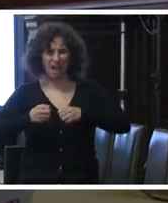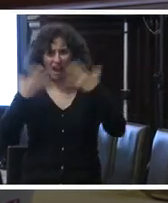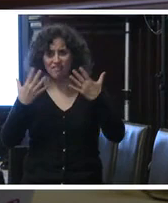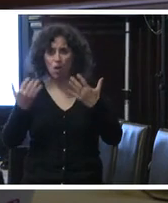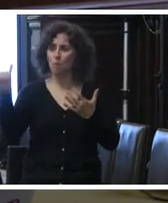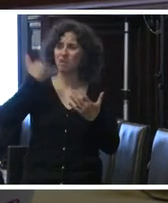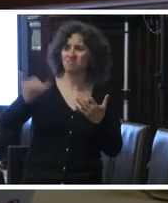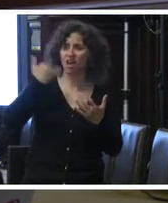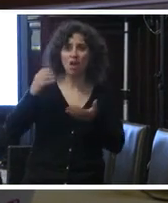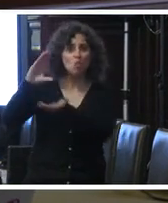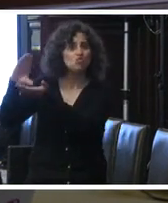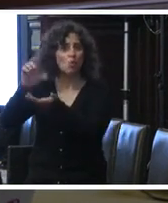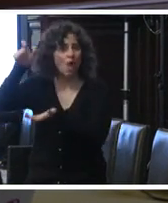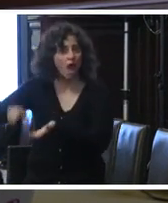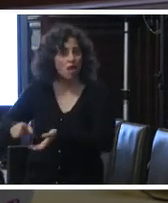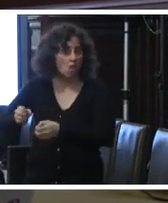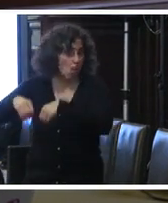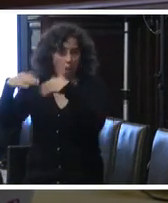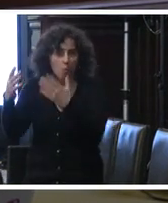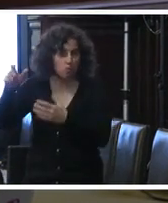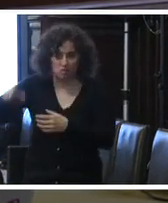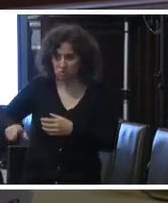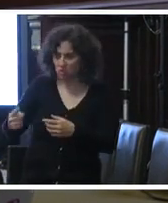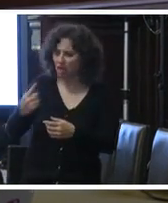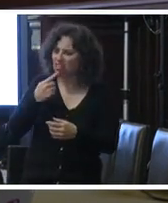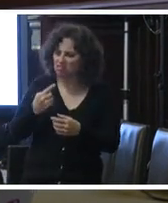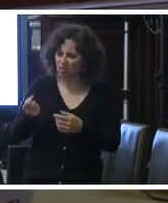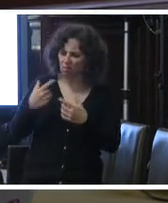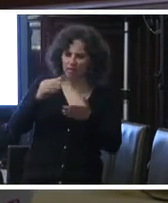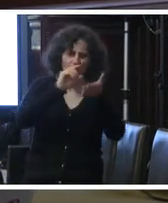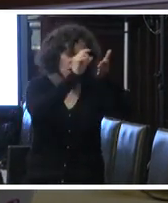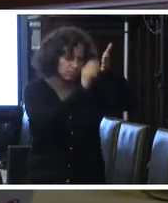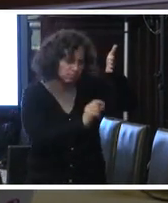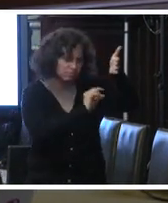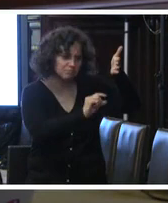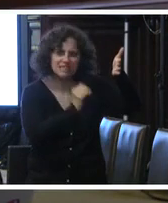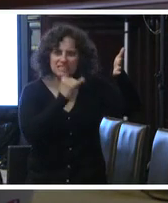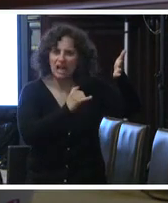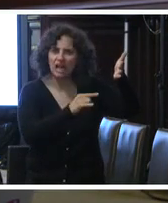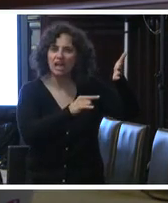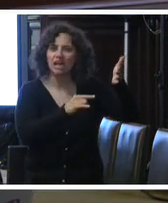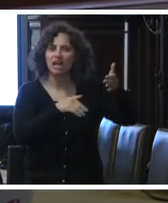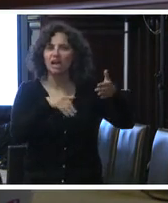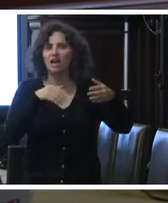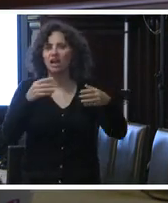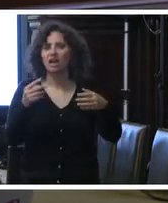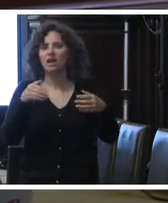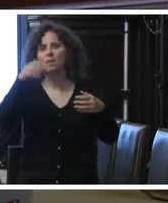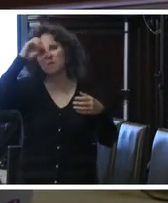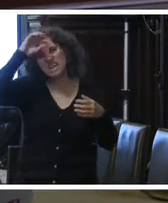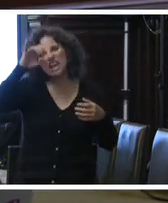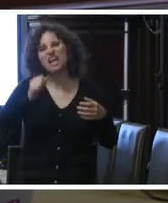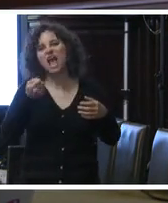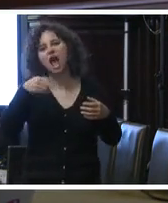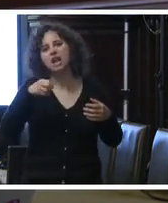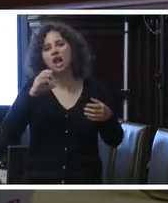que un ciudadano común y corriente dice en un mensaje, deja este mensaje, dice: Minera Yanacocha, la